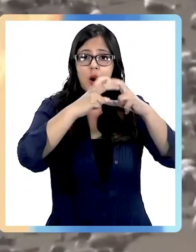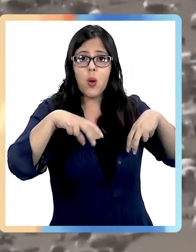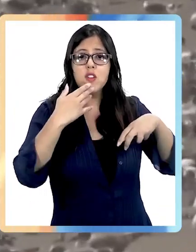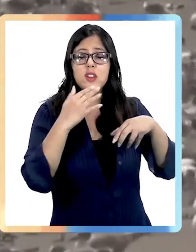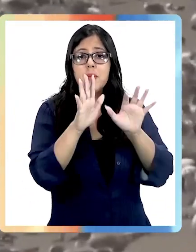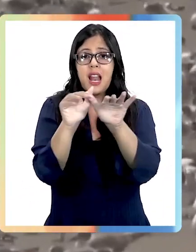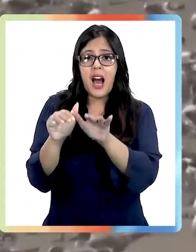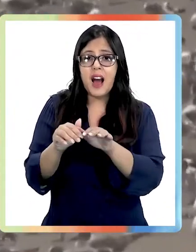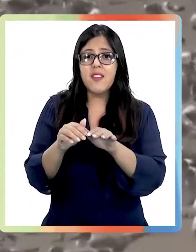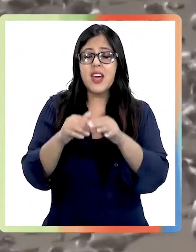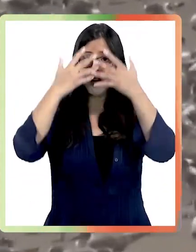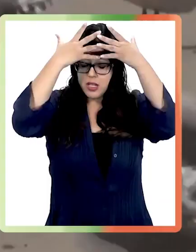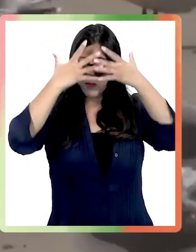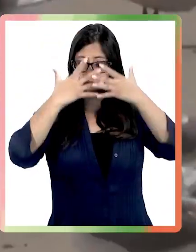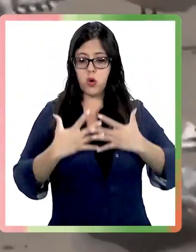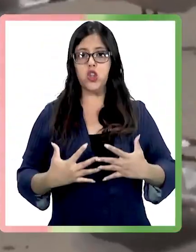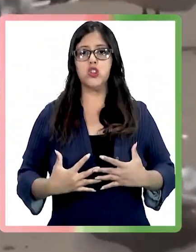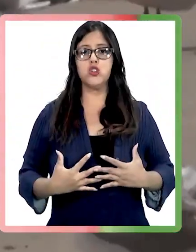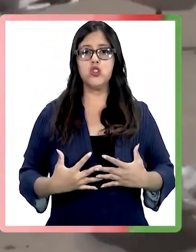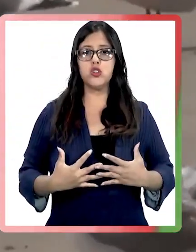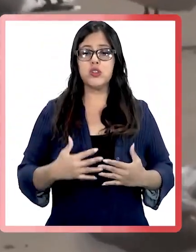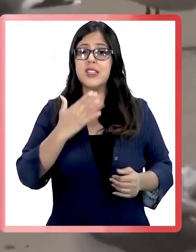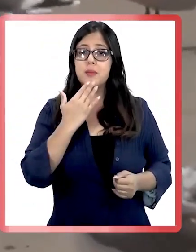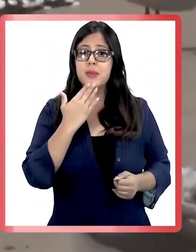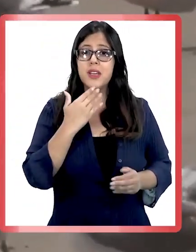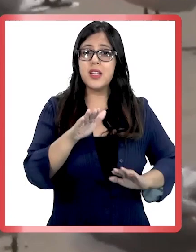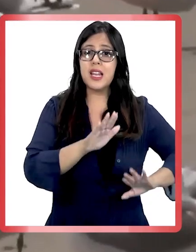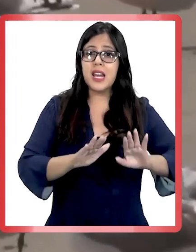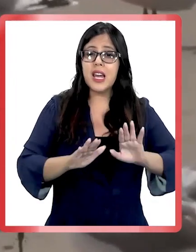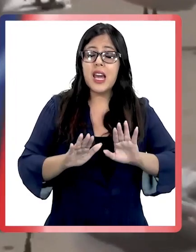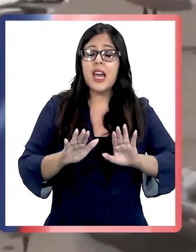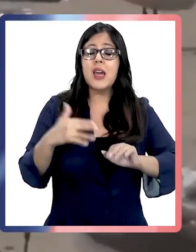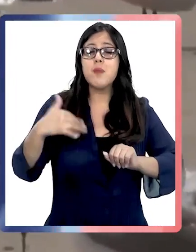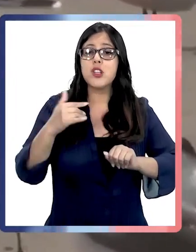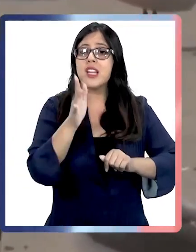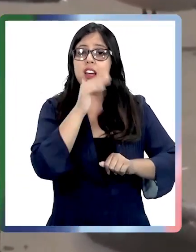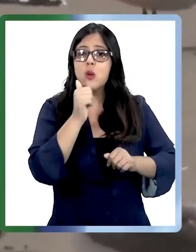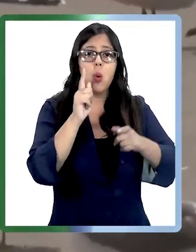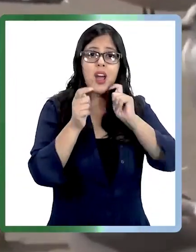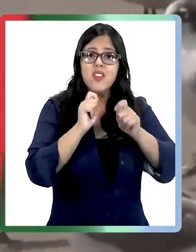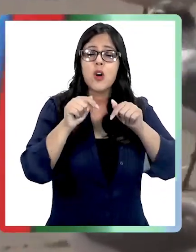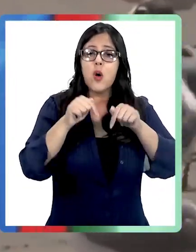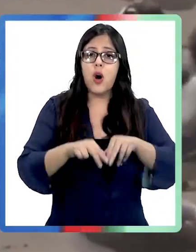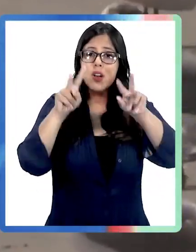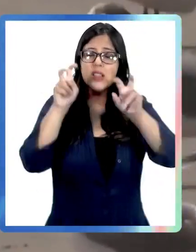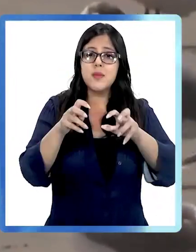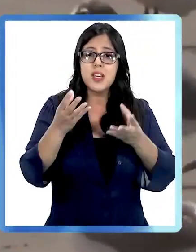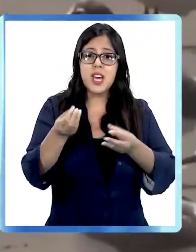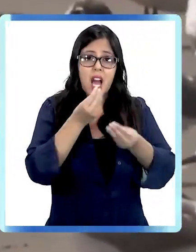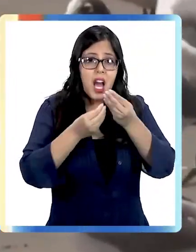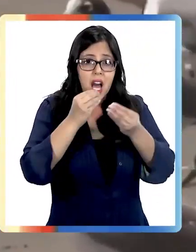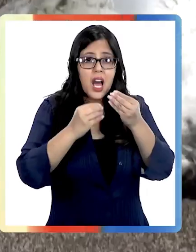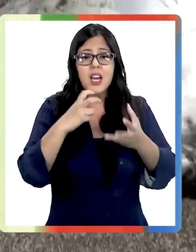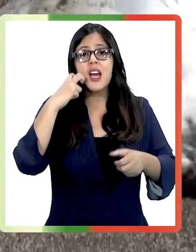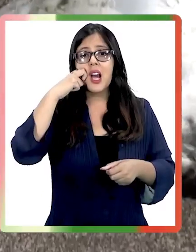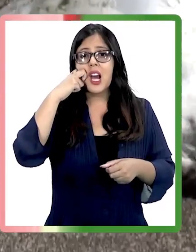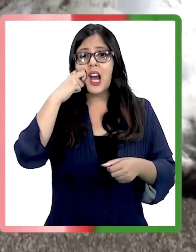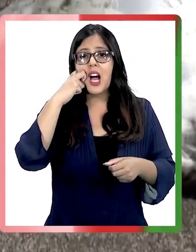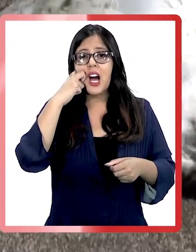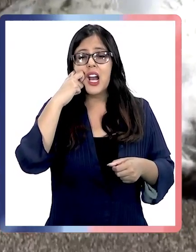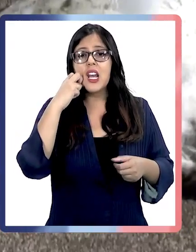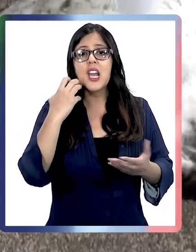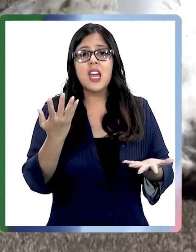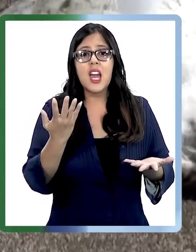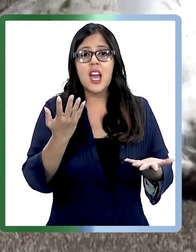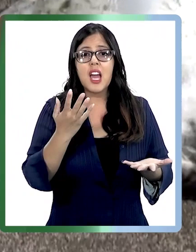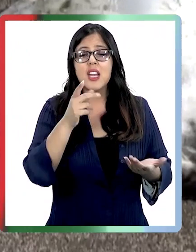y de huevos normalmente usa equipos de protección personal. También es importante aclarar de que no hay riesgo en este momento en el consumo de carne de